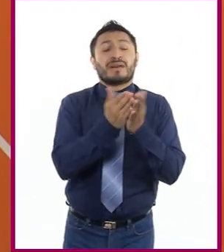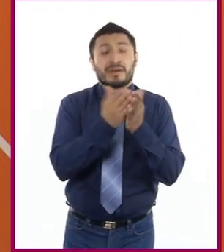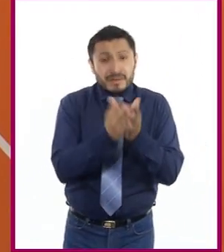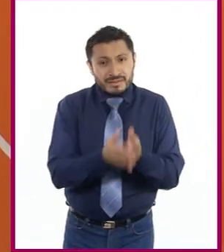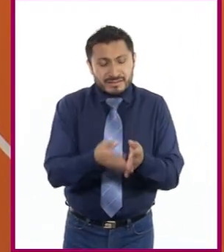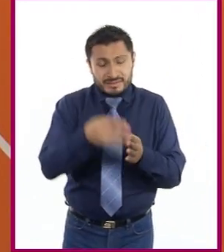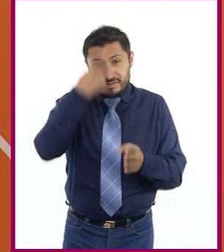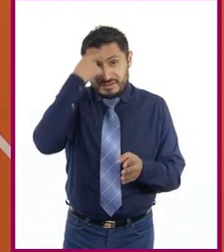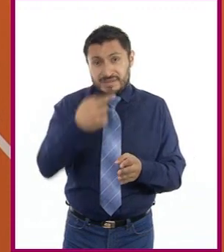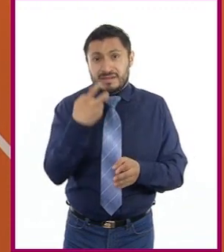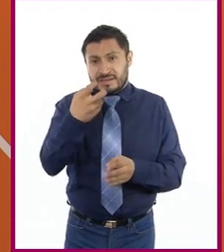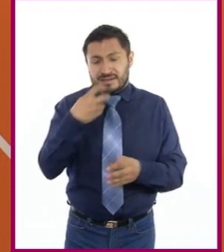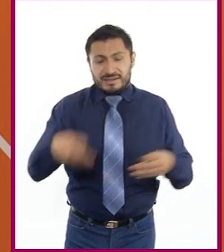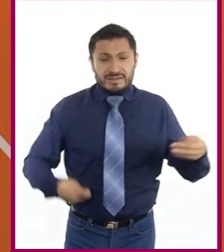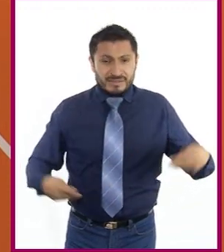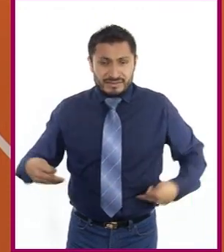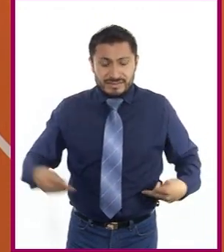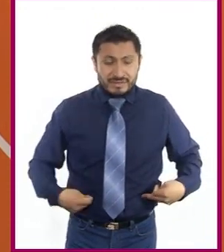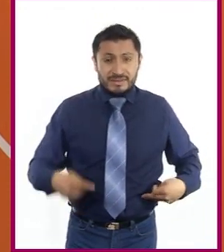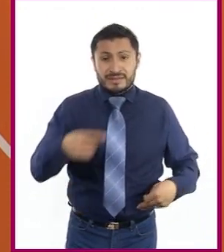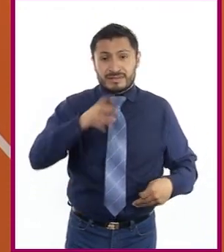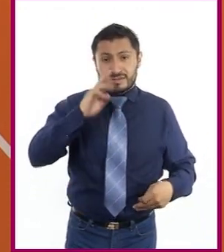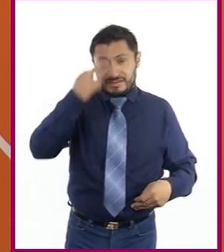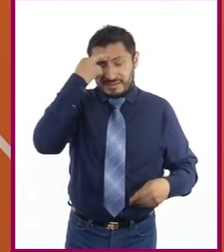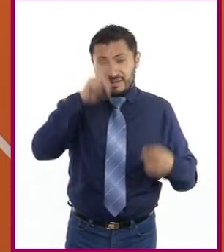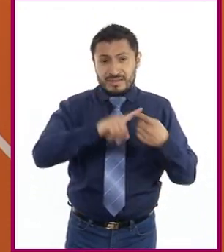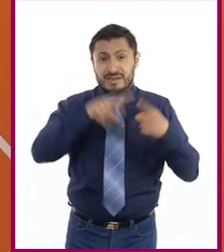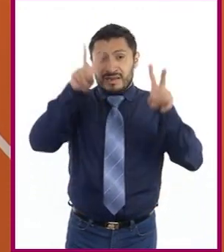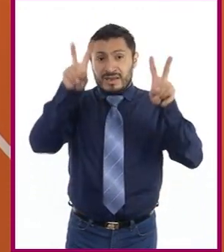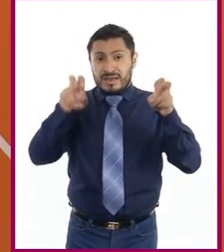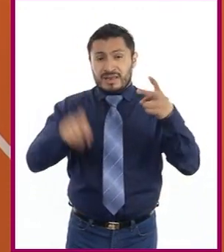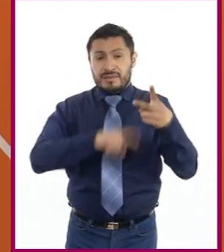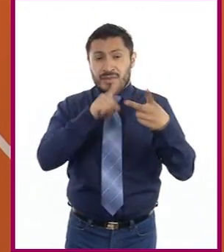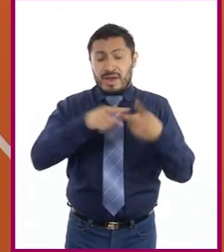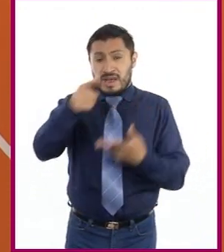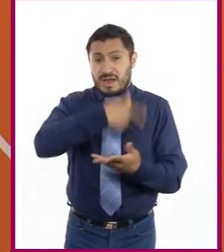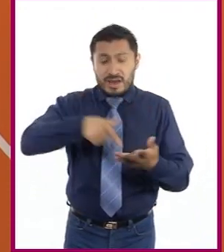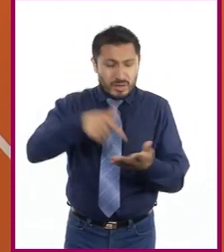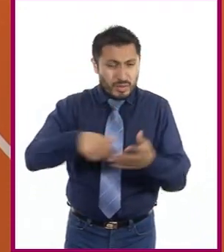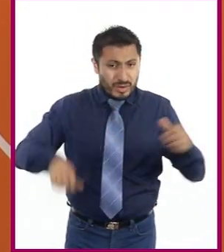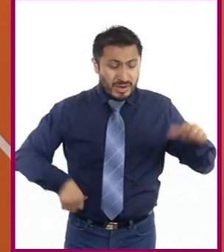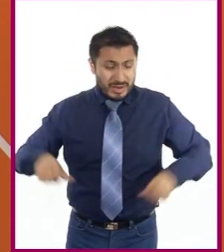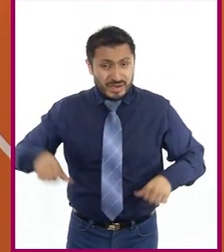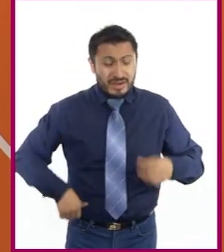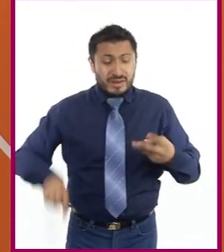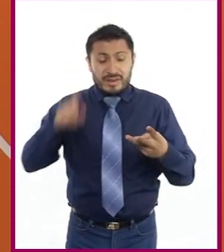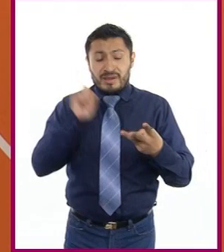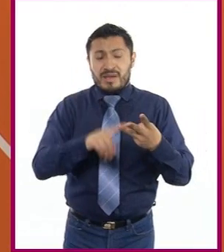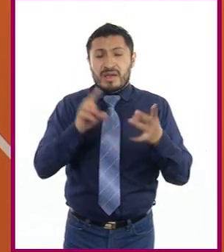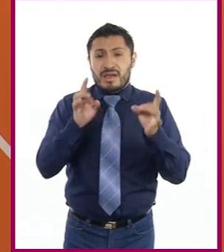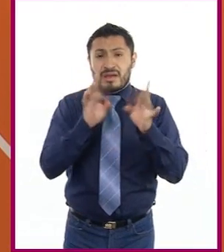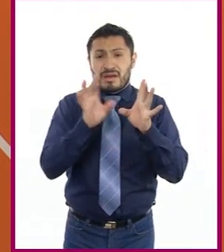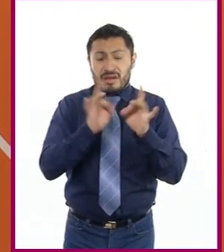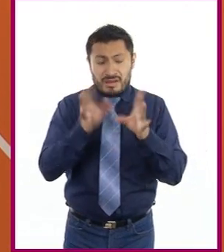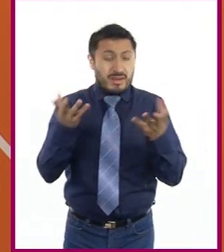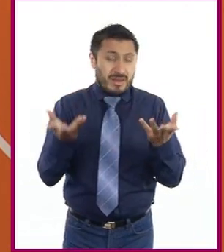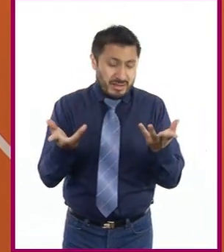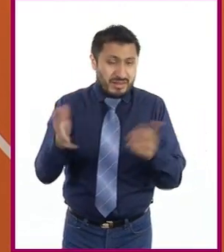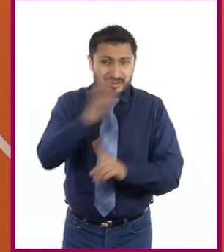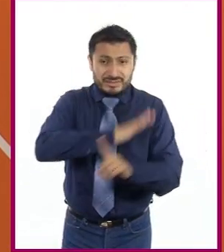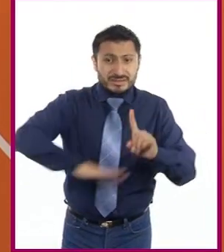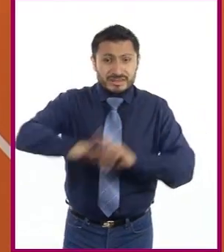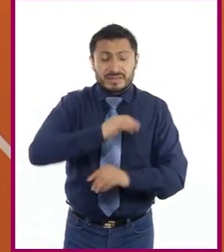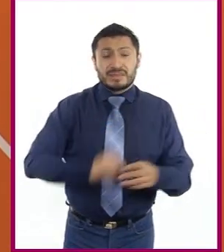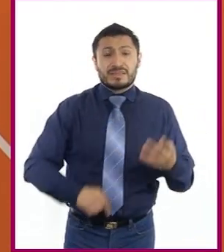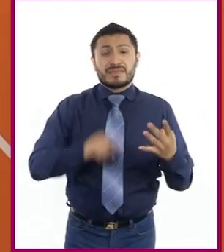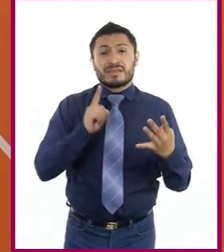este aspecto consideraron el tema, el lugar donde ocurre la acción, el tipo de situaciones o acciones que ocurren,